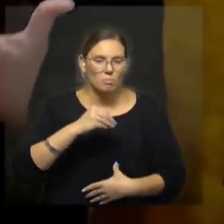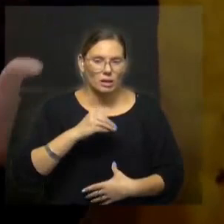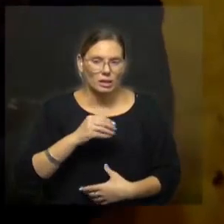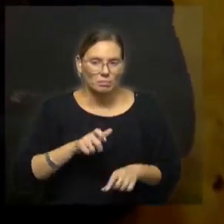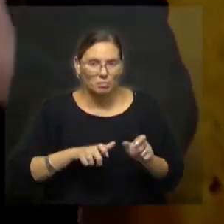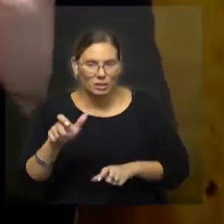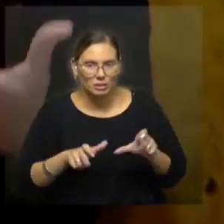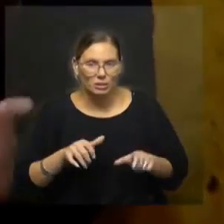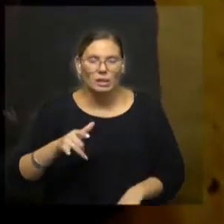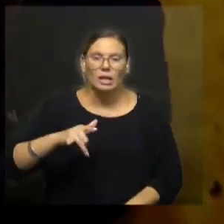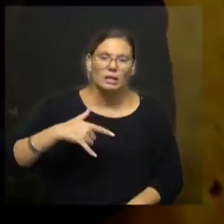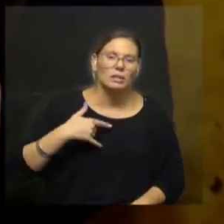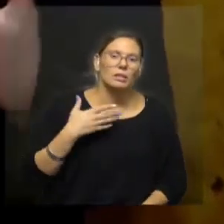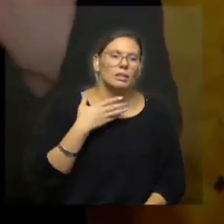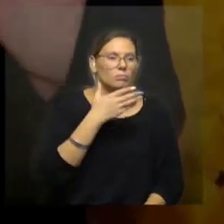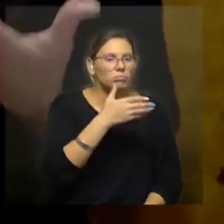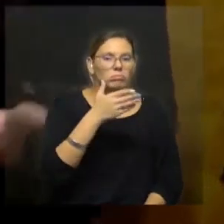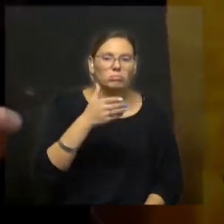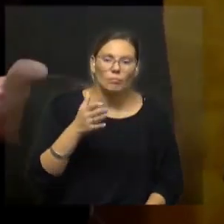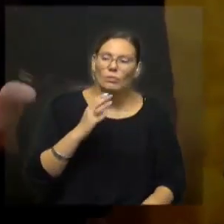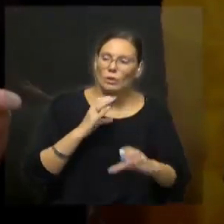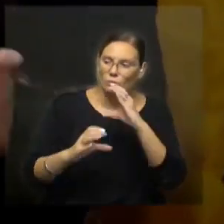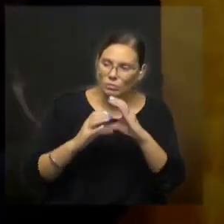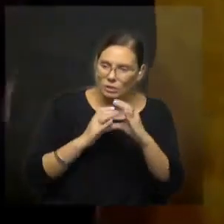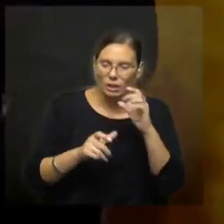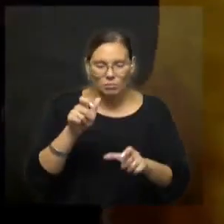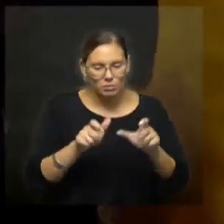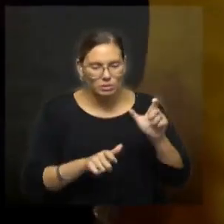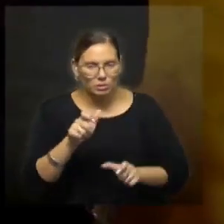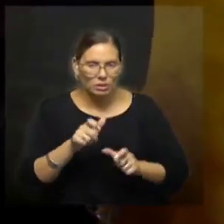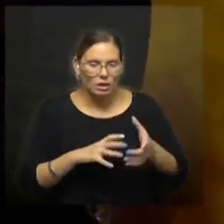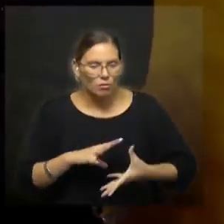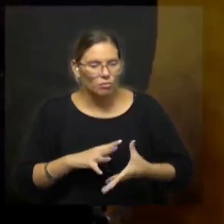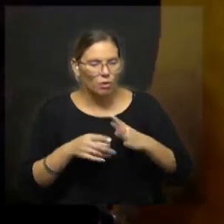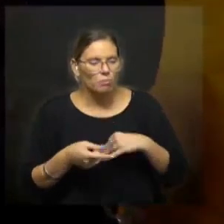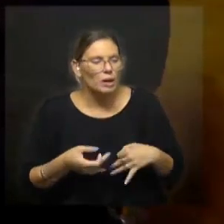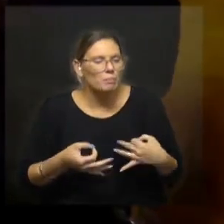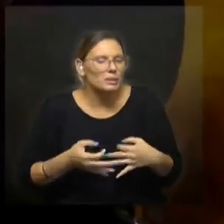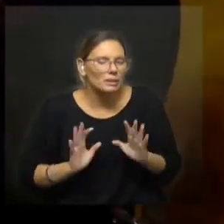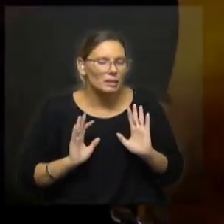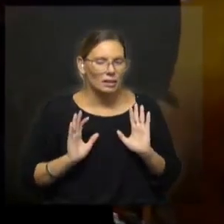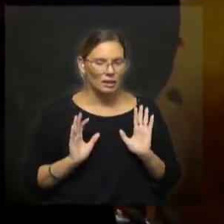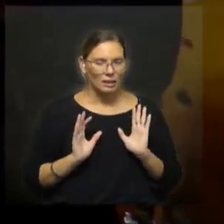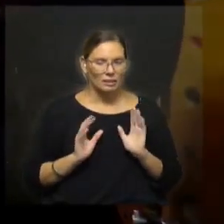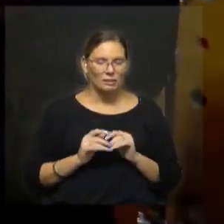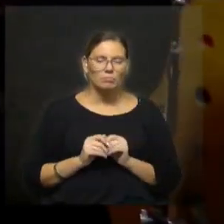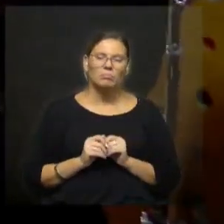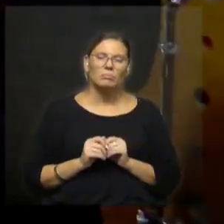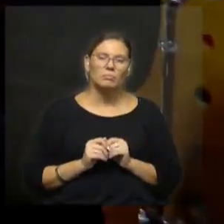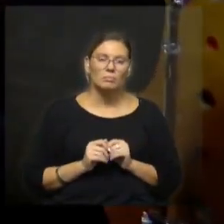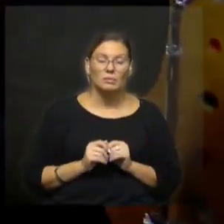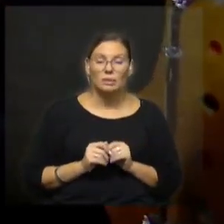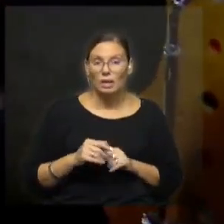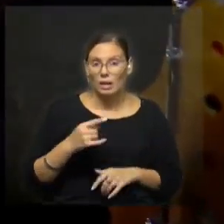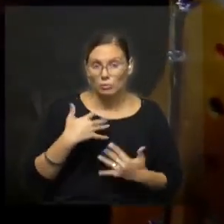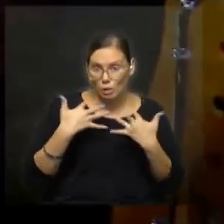va a recorrer toda la escena y se va a comunicar con las personas de una manera muy, muy especial. Buenísimo, es un espectáculo que